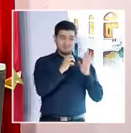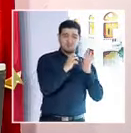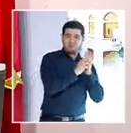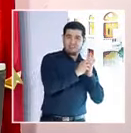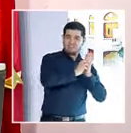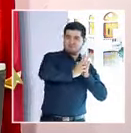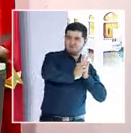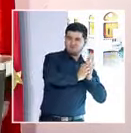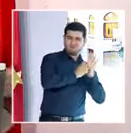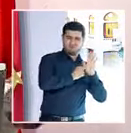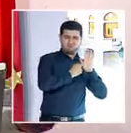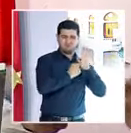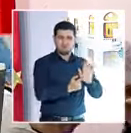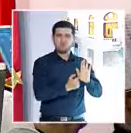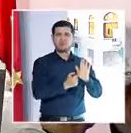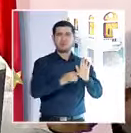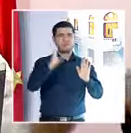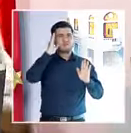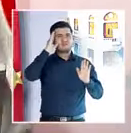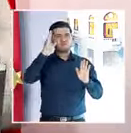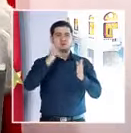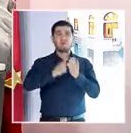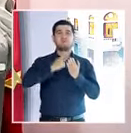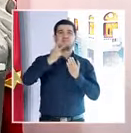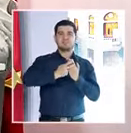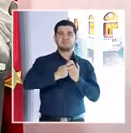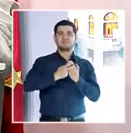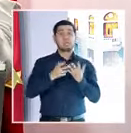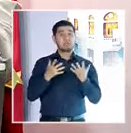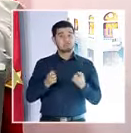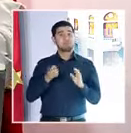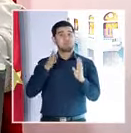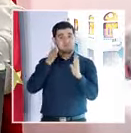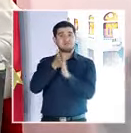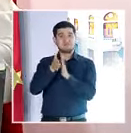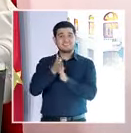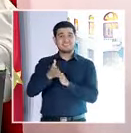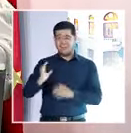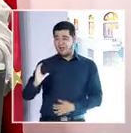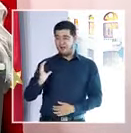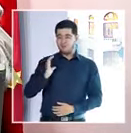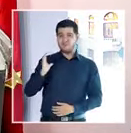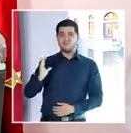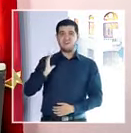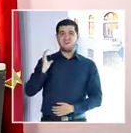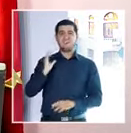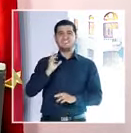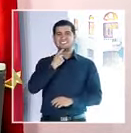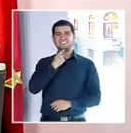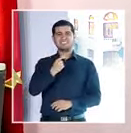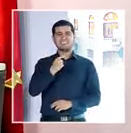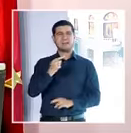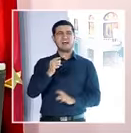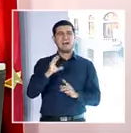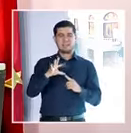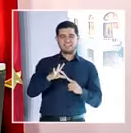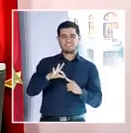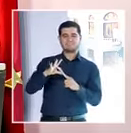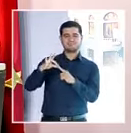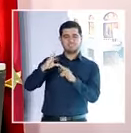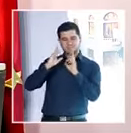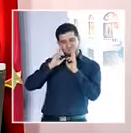este proyecto. Y quiero referirme con mucho orgullo y hacer un reconocimiento especial a esos